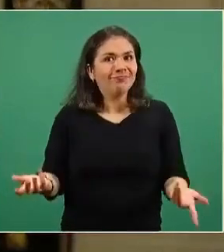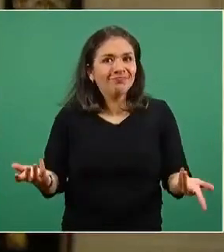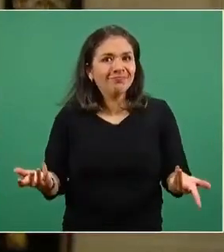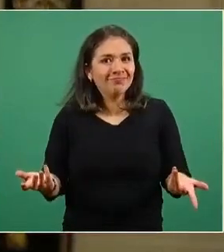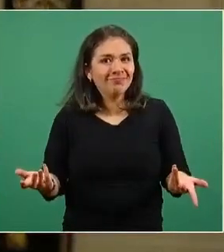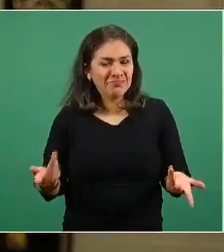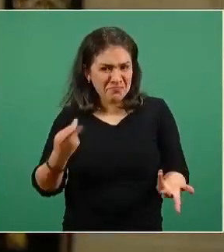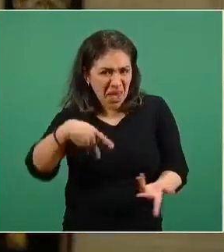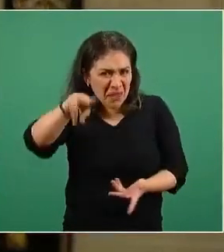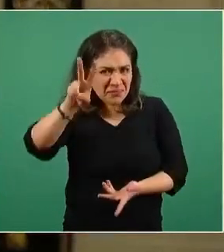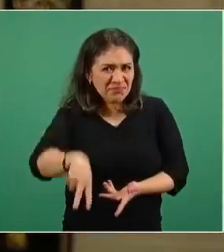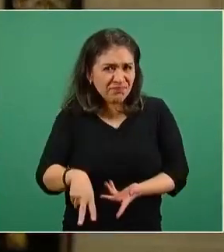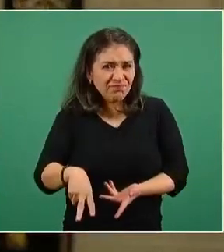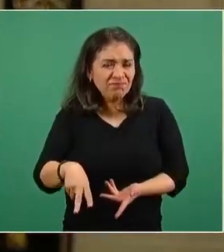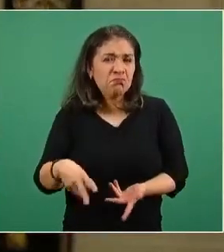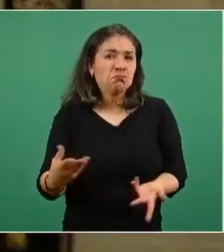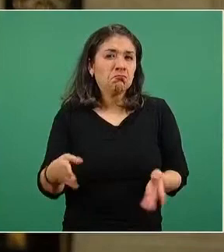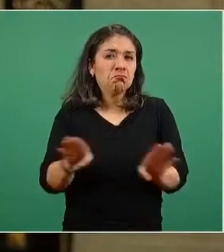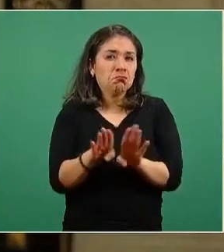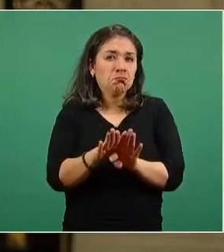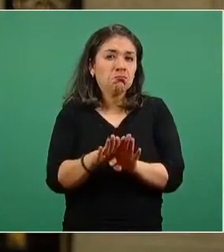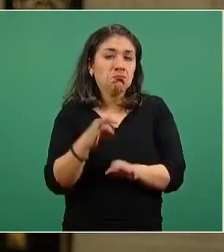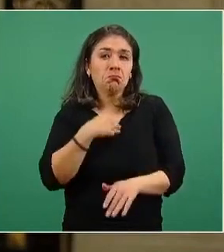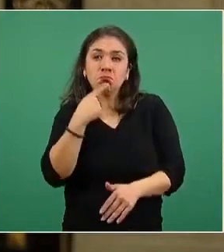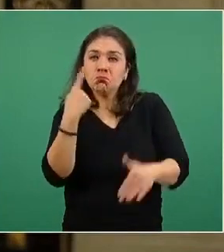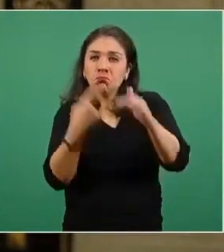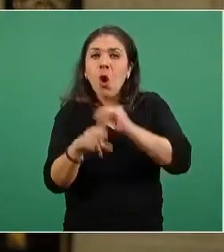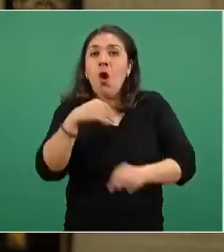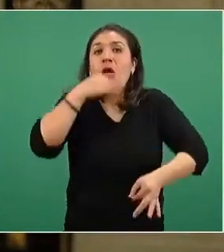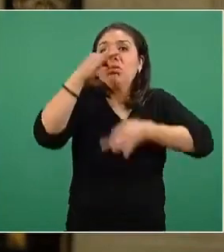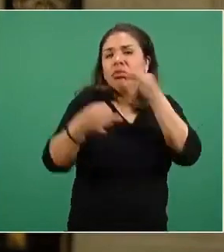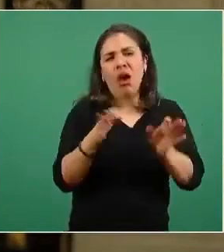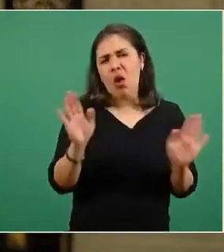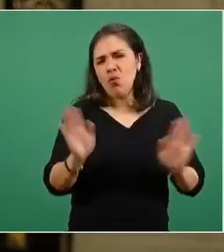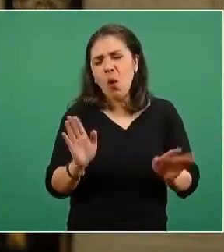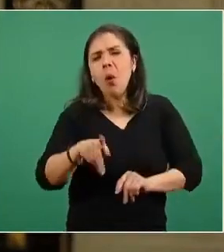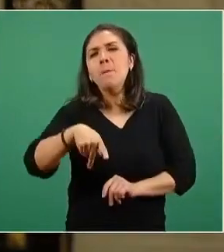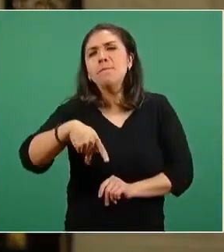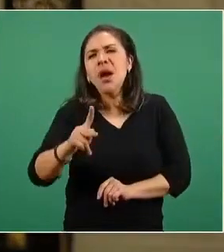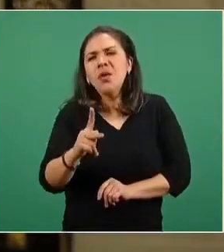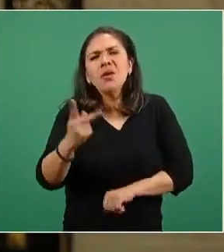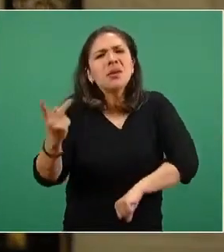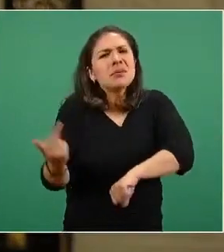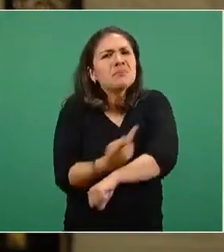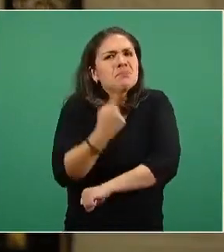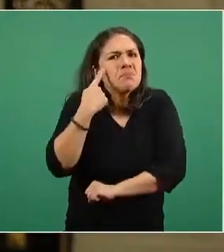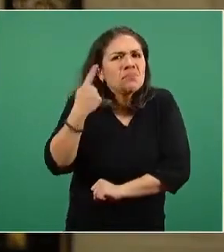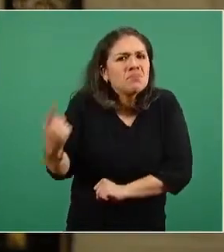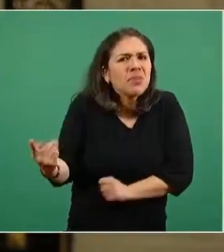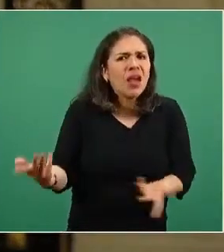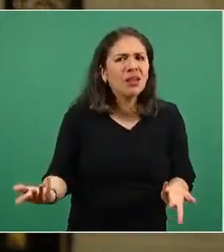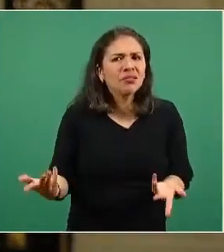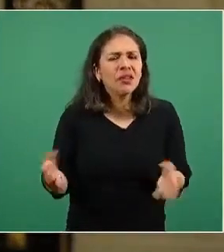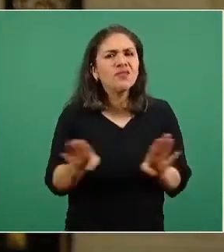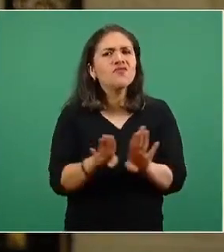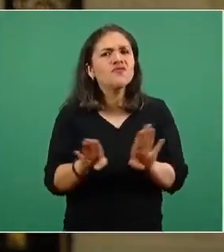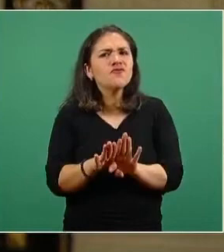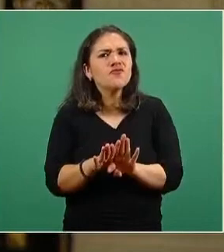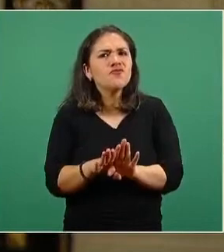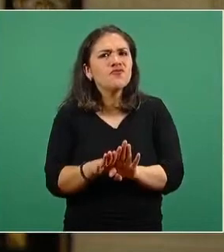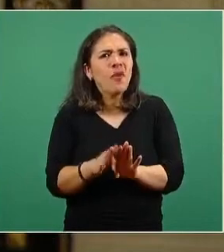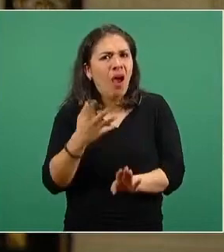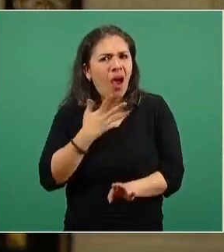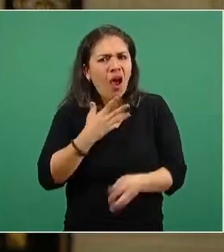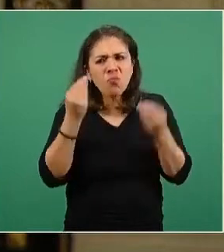Pero realmente, o sea, ni le vamos a hacer promoción. Pero realmente, ¿esto es cierto? Sí. ¿Qué está pasando ahí precisamente con esta carga